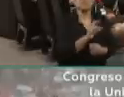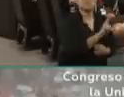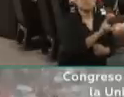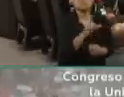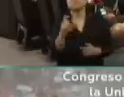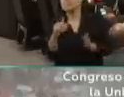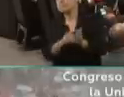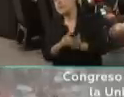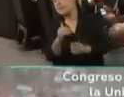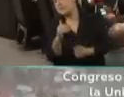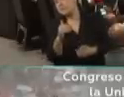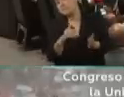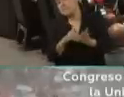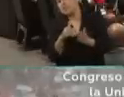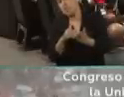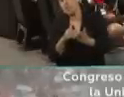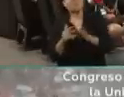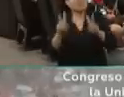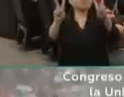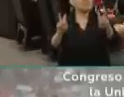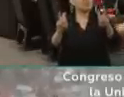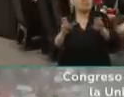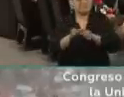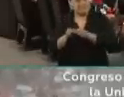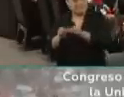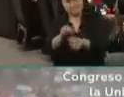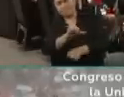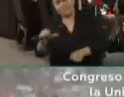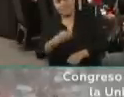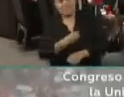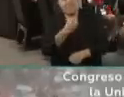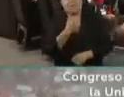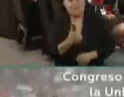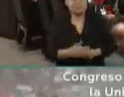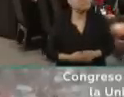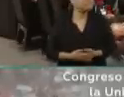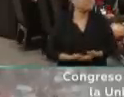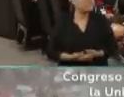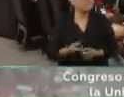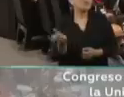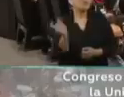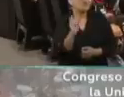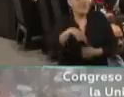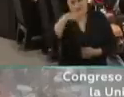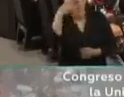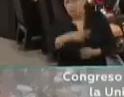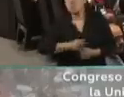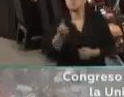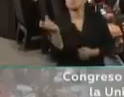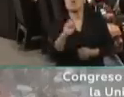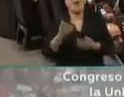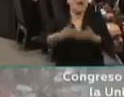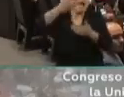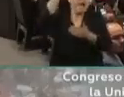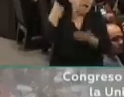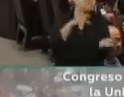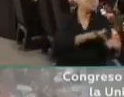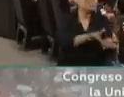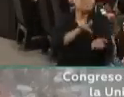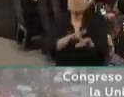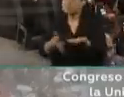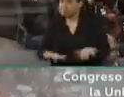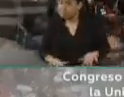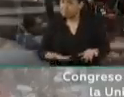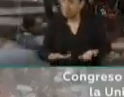2.700.000.000.000 a el tema de bienestar. ¿Cuándo en la historia de México se había dado esa distribución? De